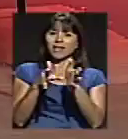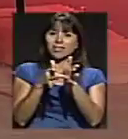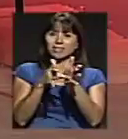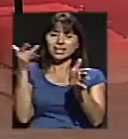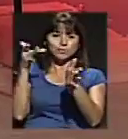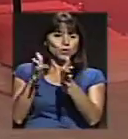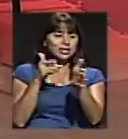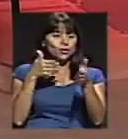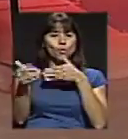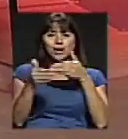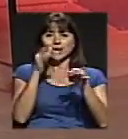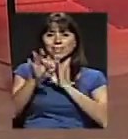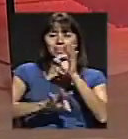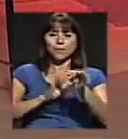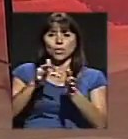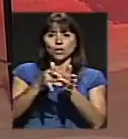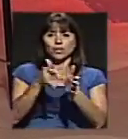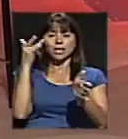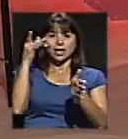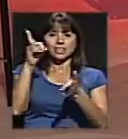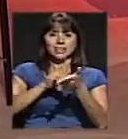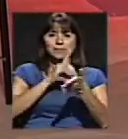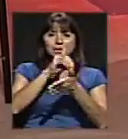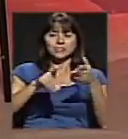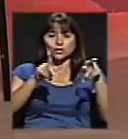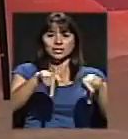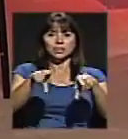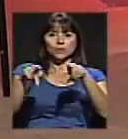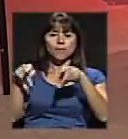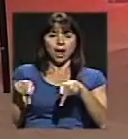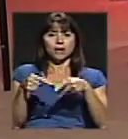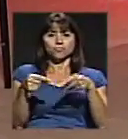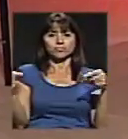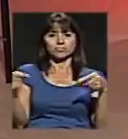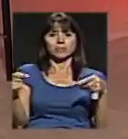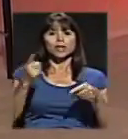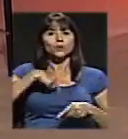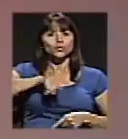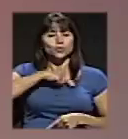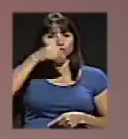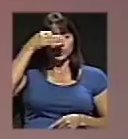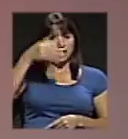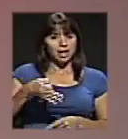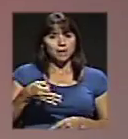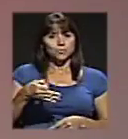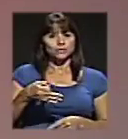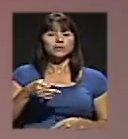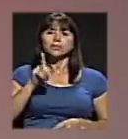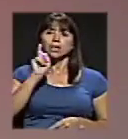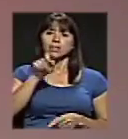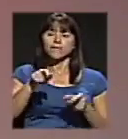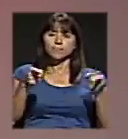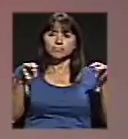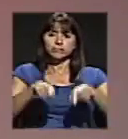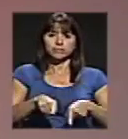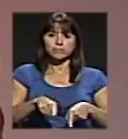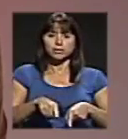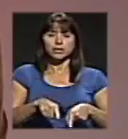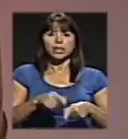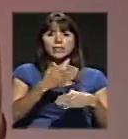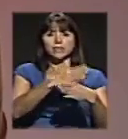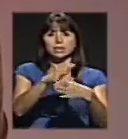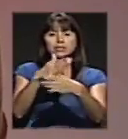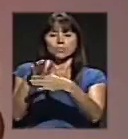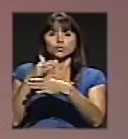formas de explotación y discriminación del ser humano. Creemos firmemente que tiene que darse una muy fuerte distribución de